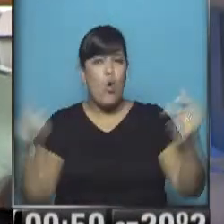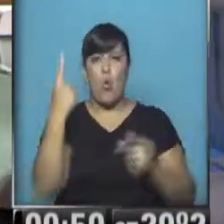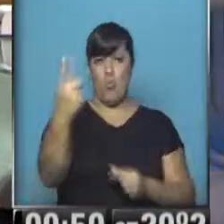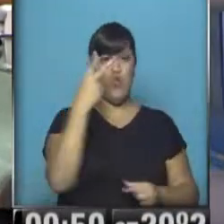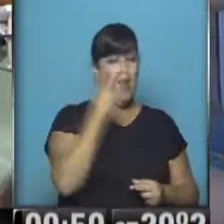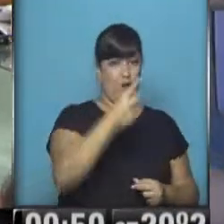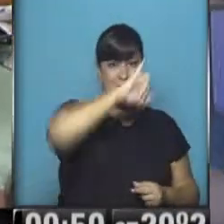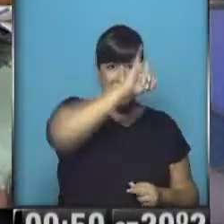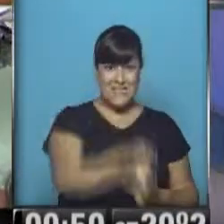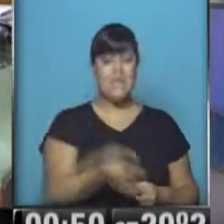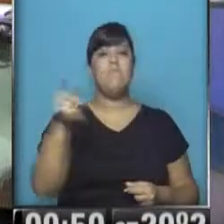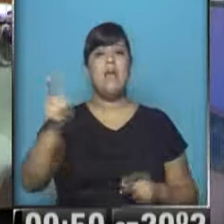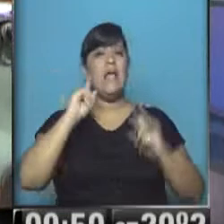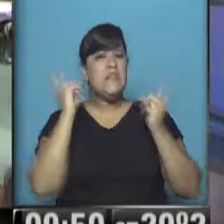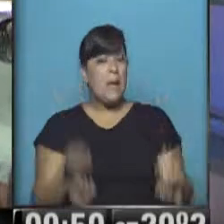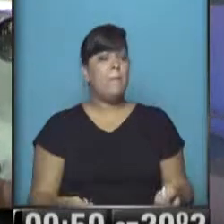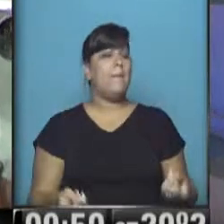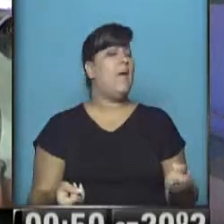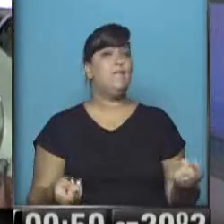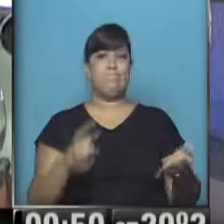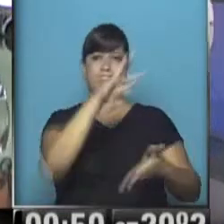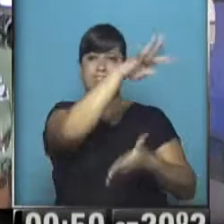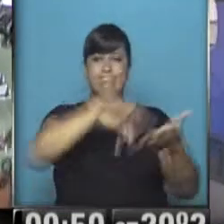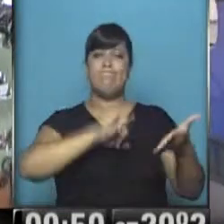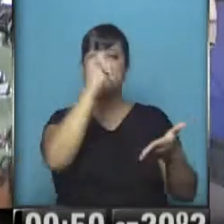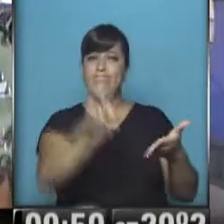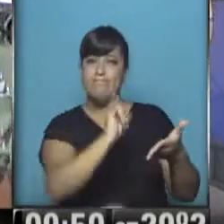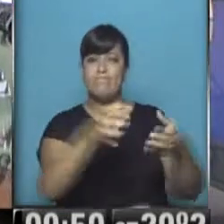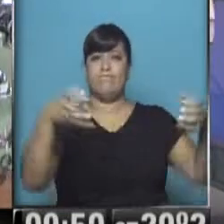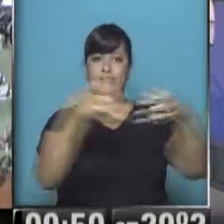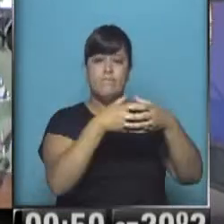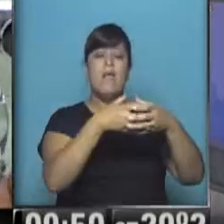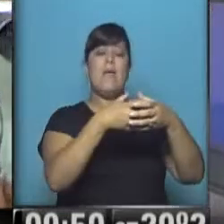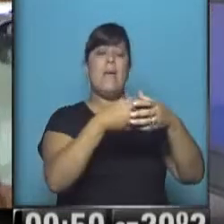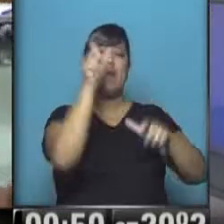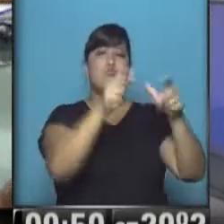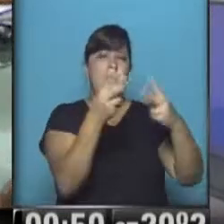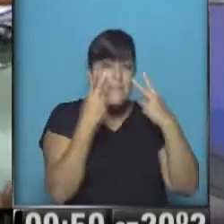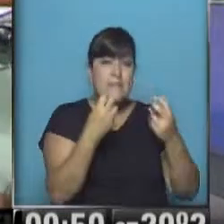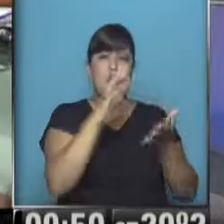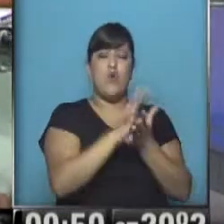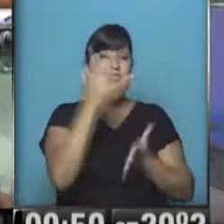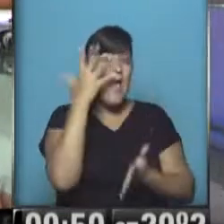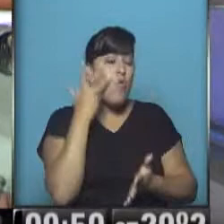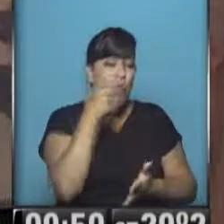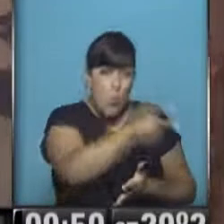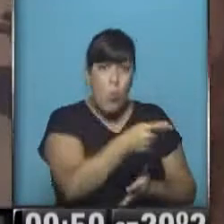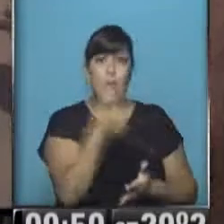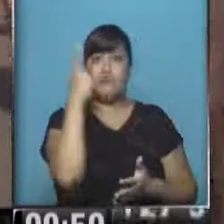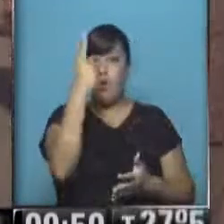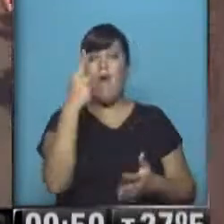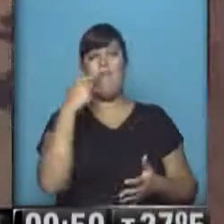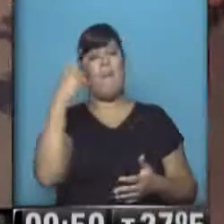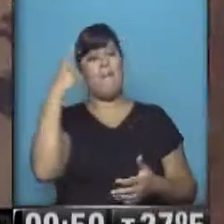y si caes a través de un comunicado que ha dado el cuerpo de antropólogos forenses argentinos uno de los argumentos del gobierno